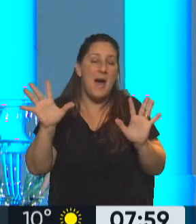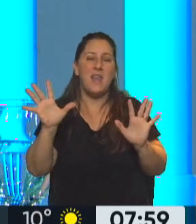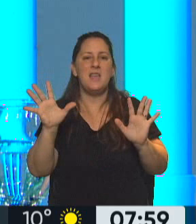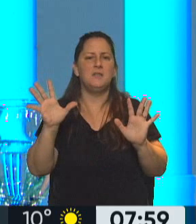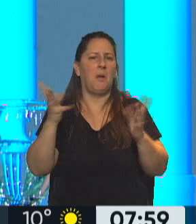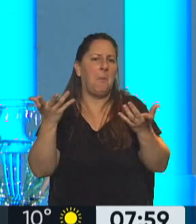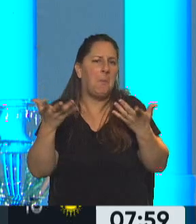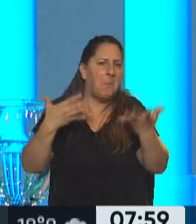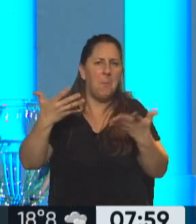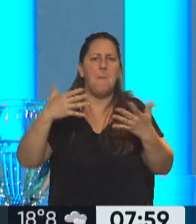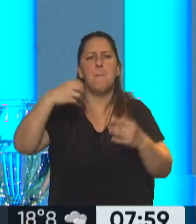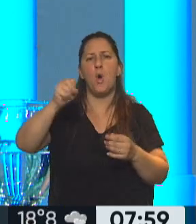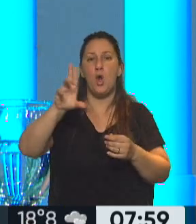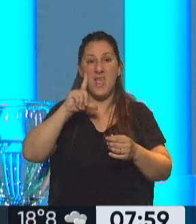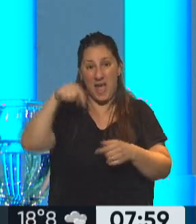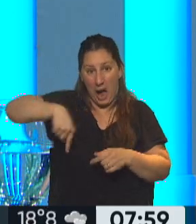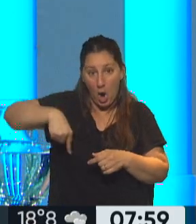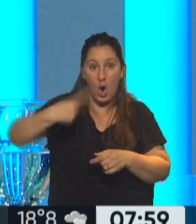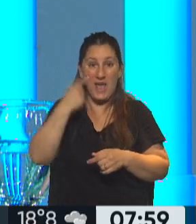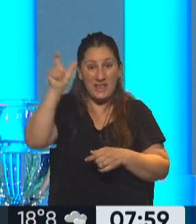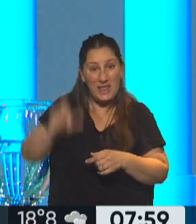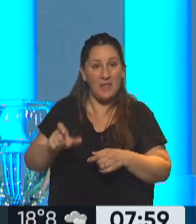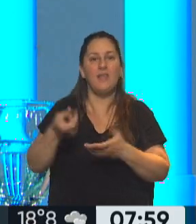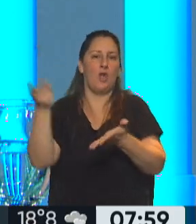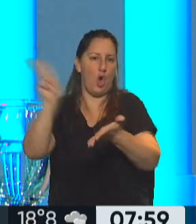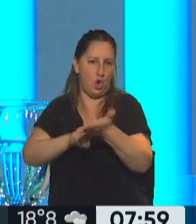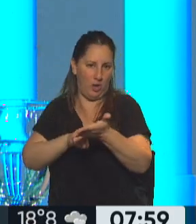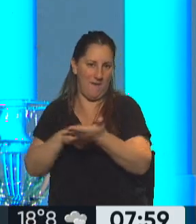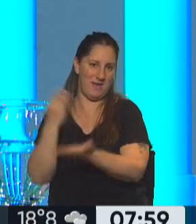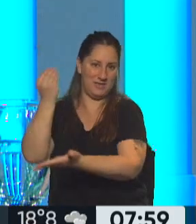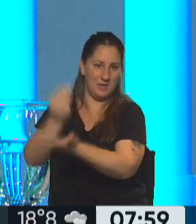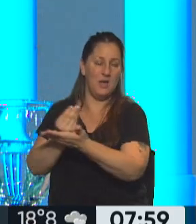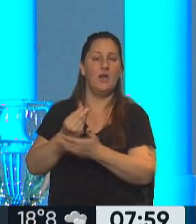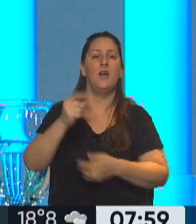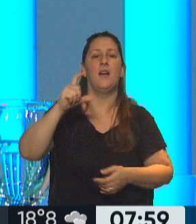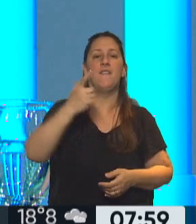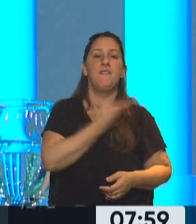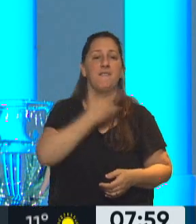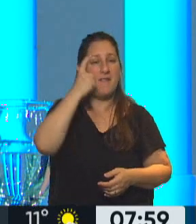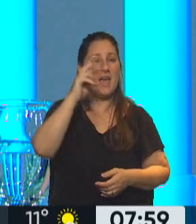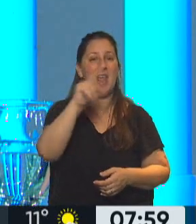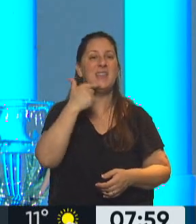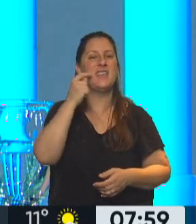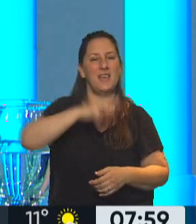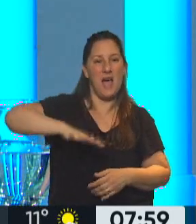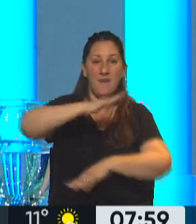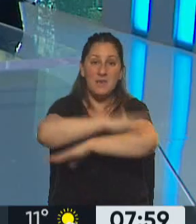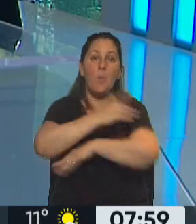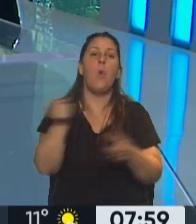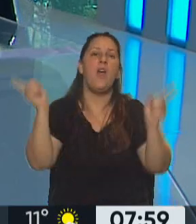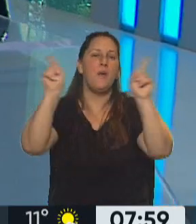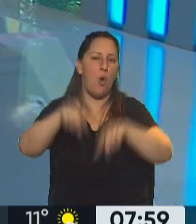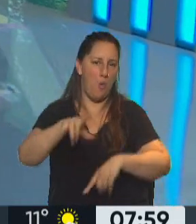mayores inconvenientes en que Moreira el actual intendente vaya por la reelección no sería el caso de Jorge ferrare sí de avellaneda que podría volver a su